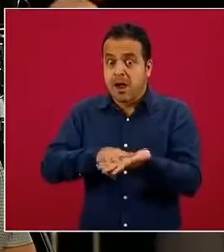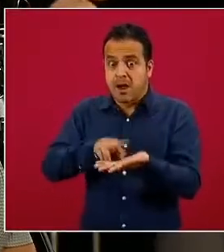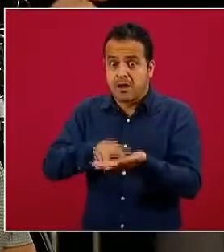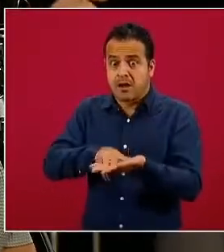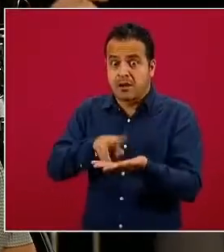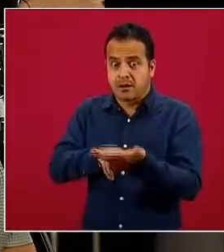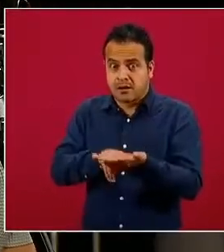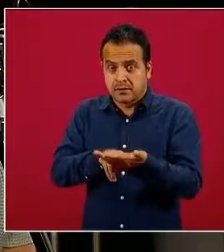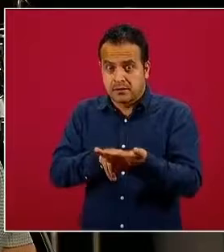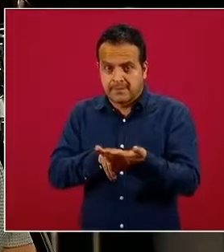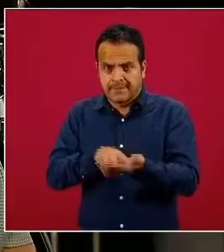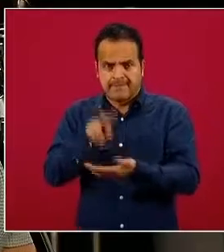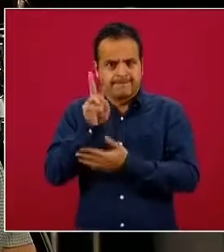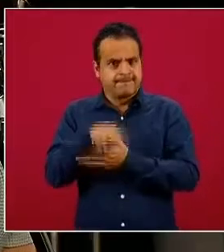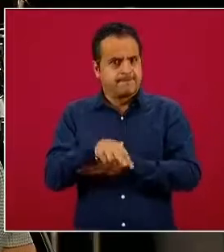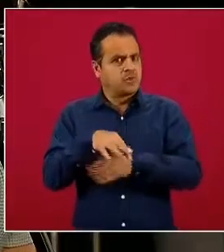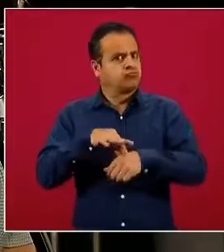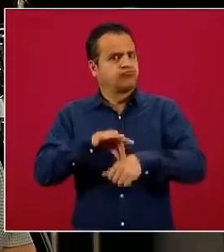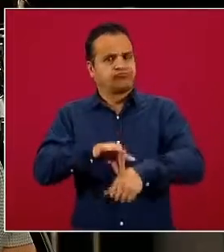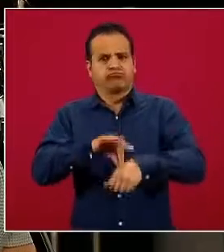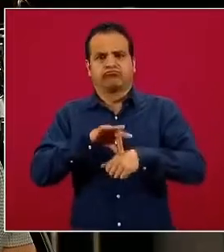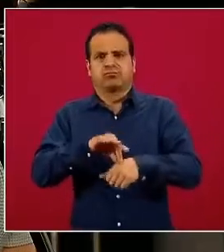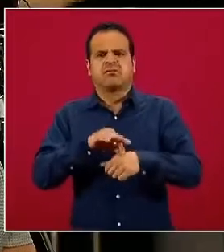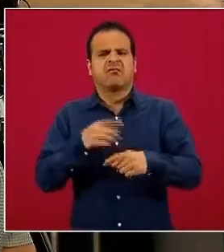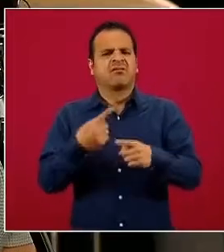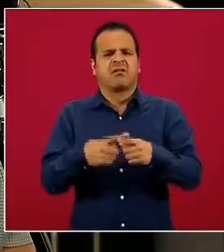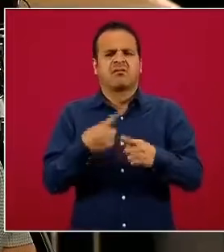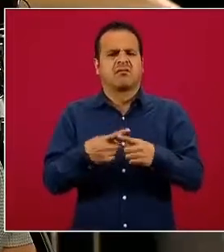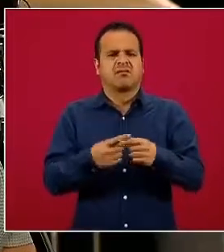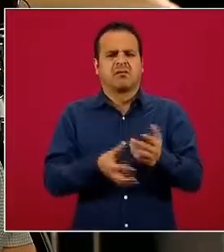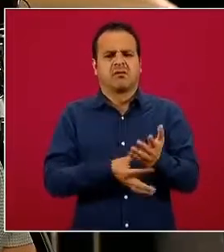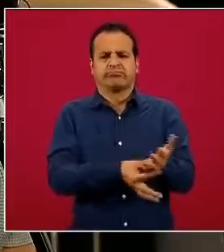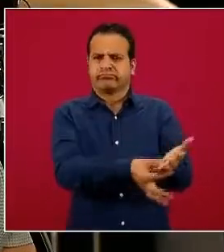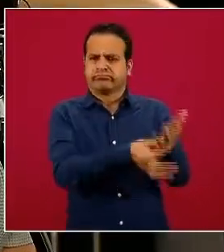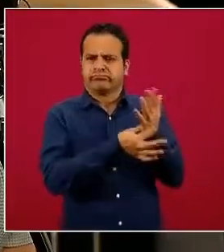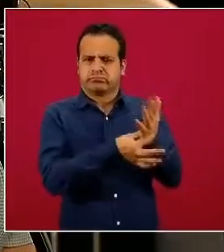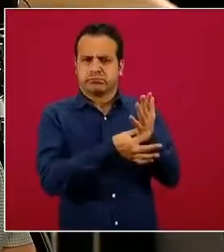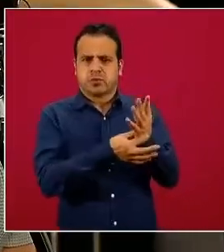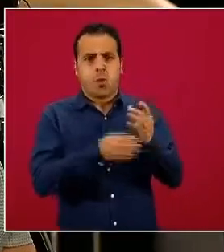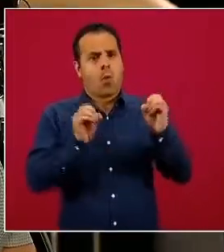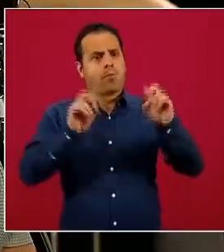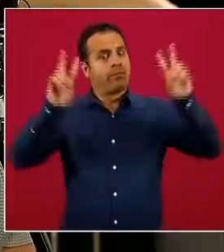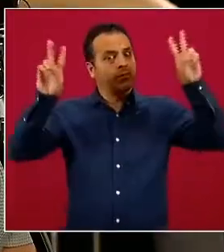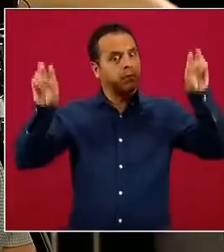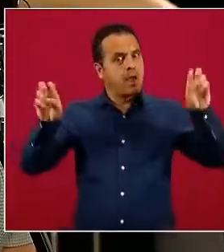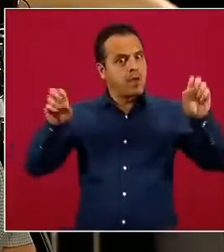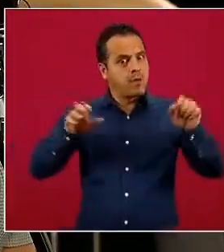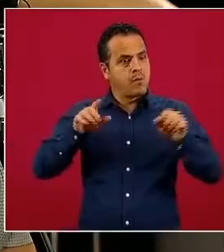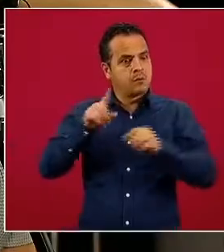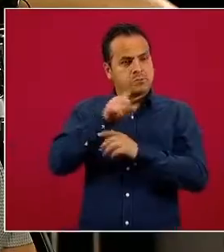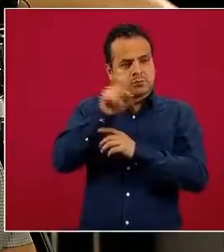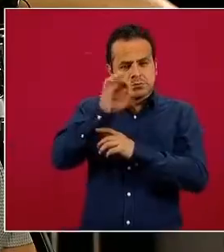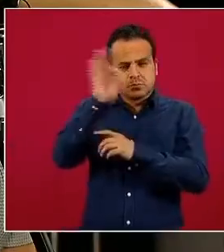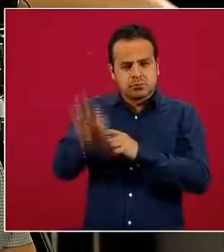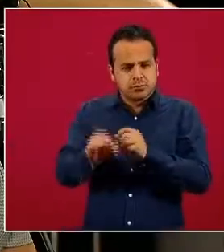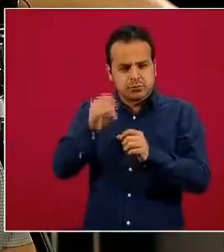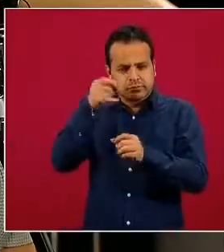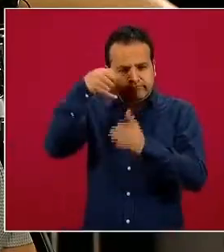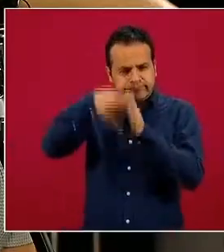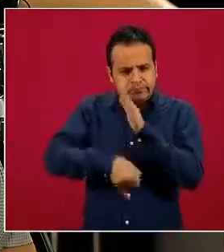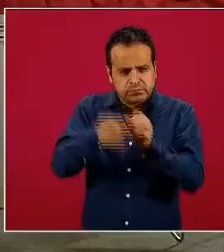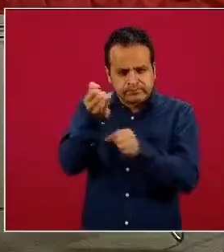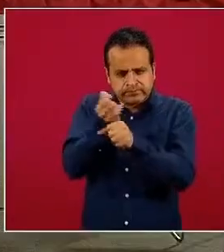más por la fuente o incluso por el título que se quería perseguir el